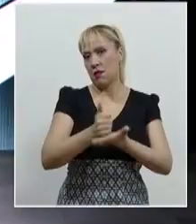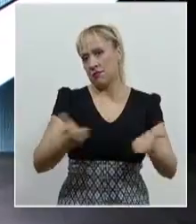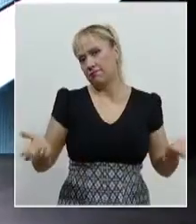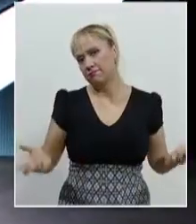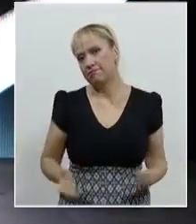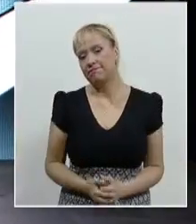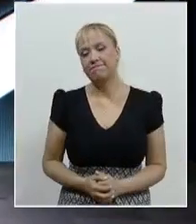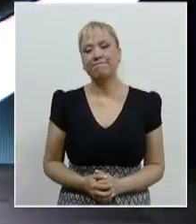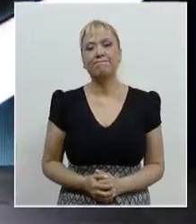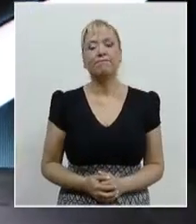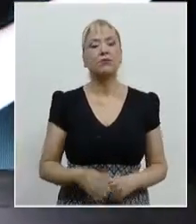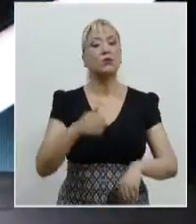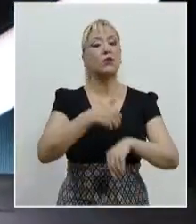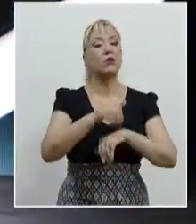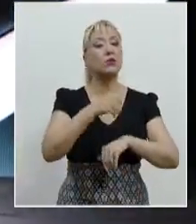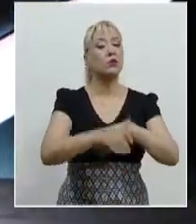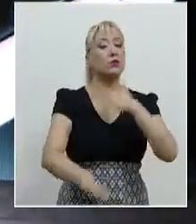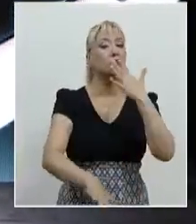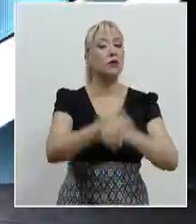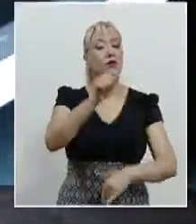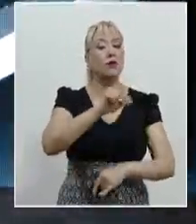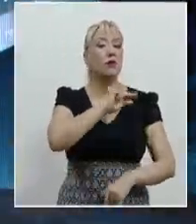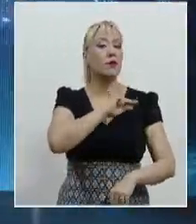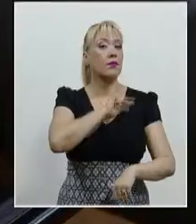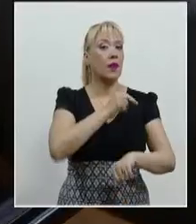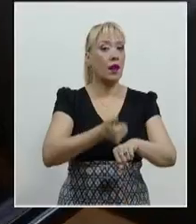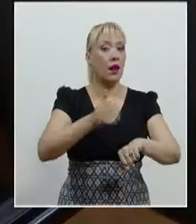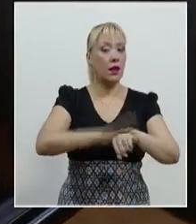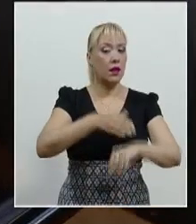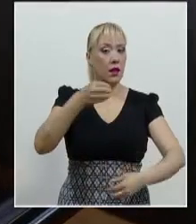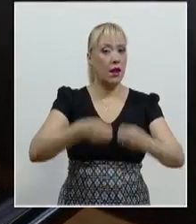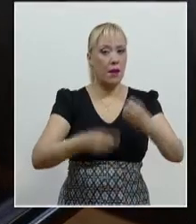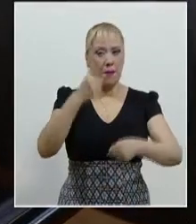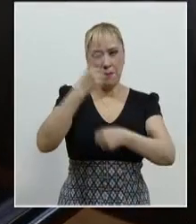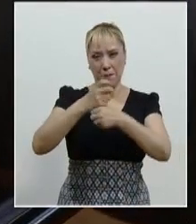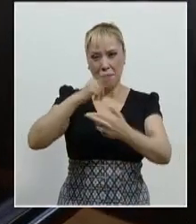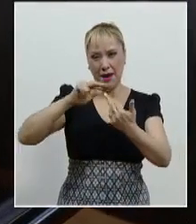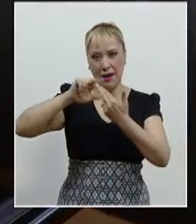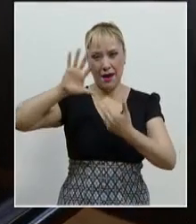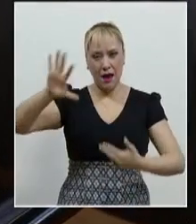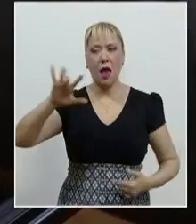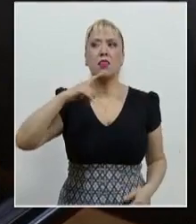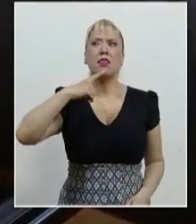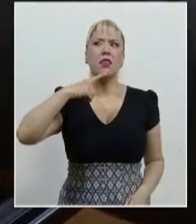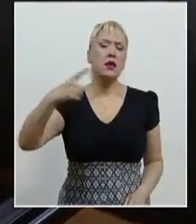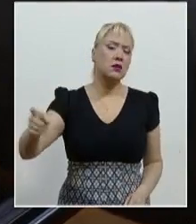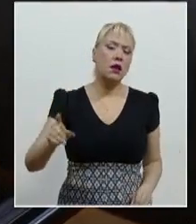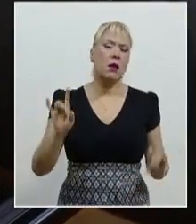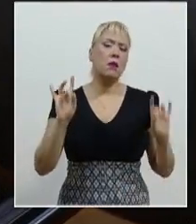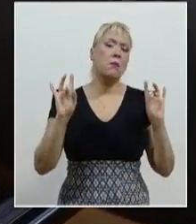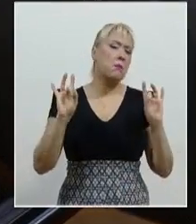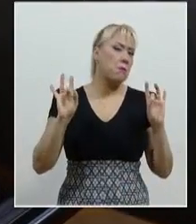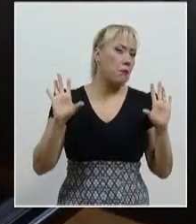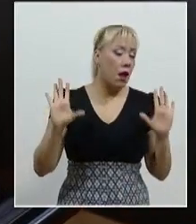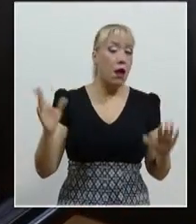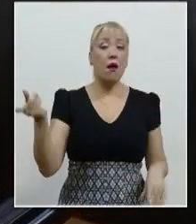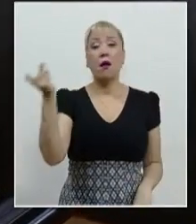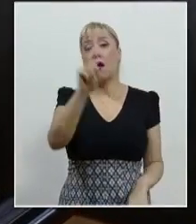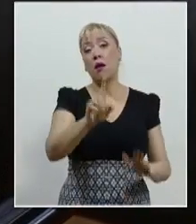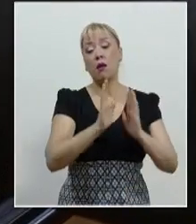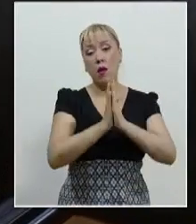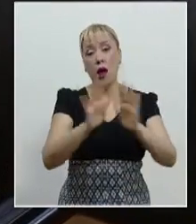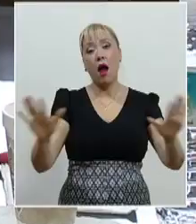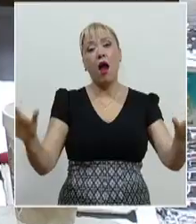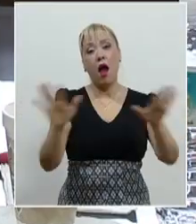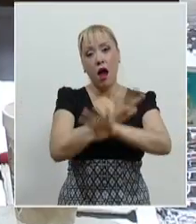Y el 11º Tribunal Colegiado en materia administrativa del primer circuito determinó que cuando se ordena el cambio de